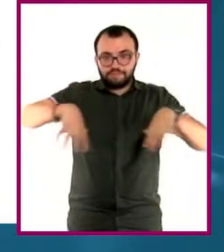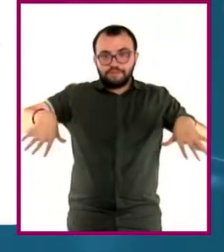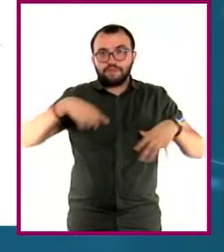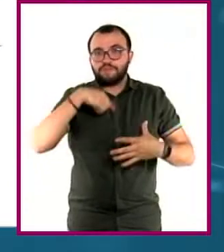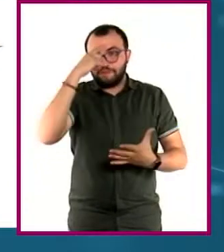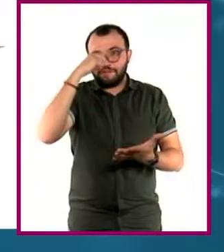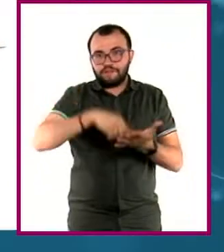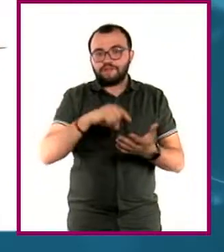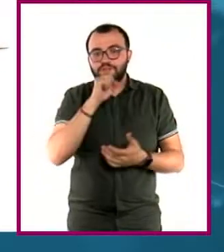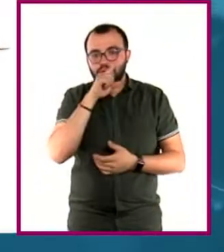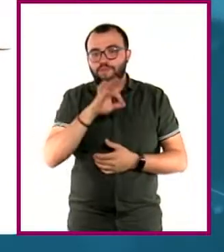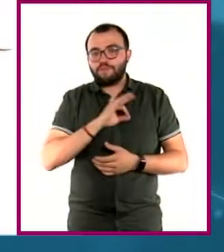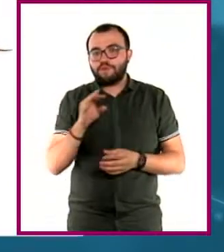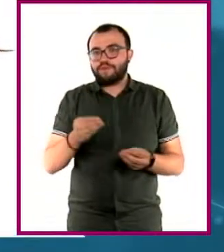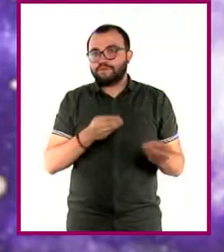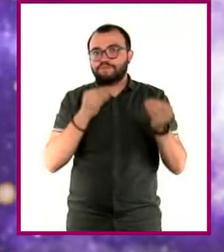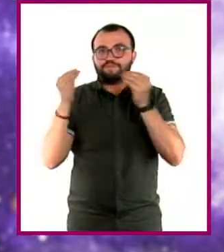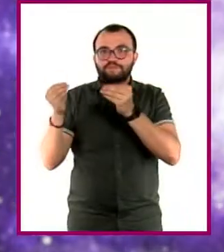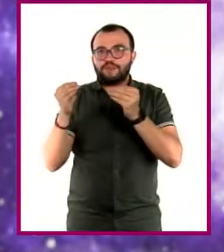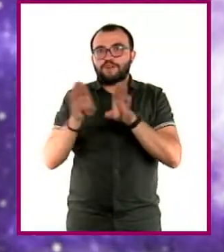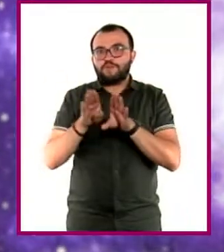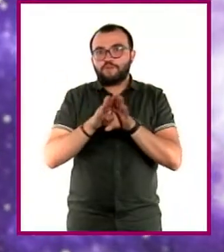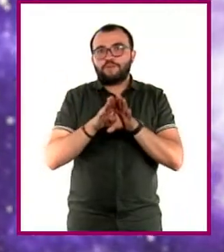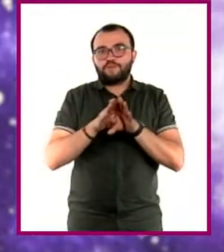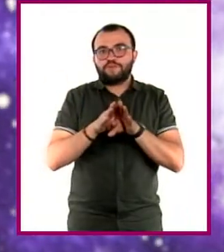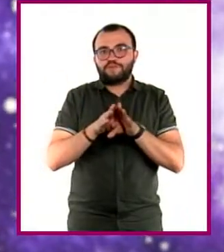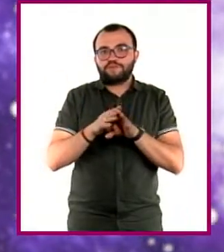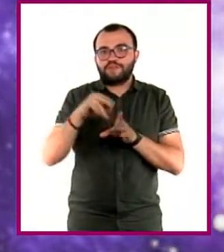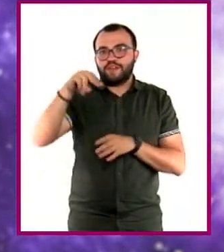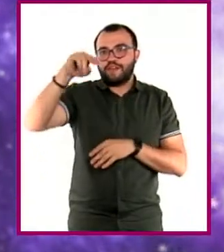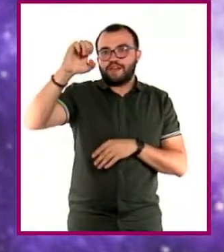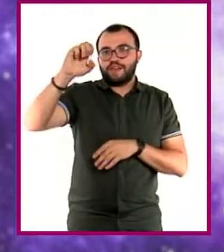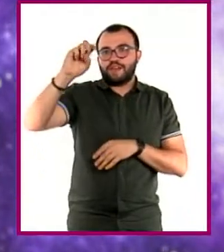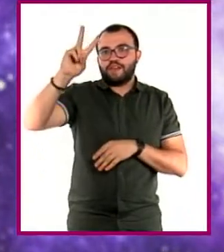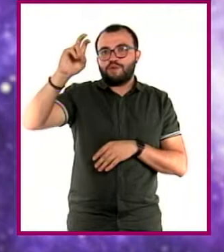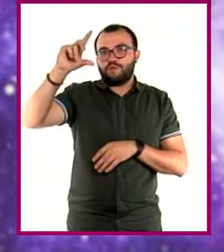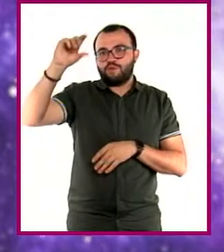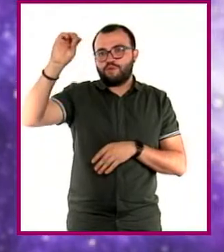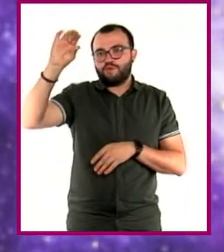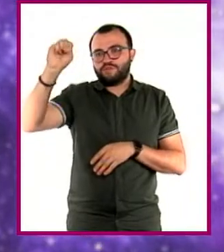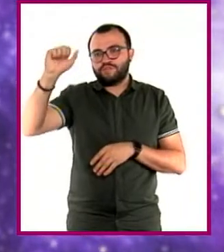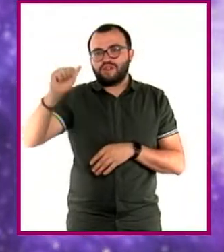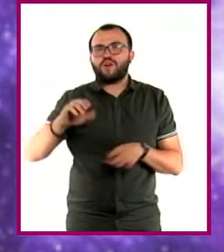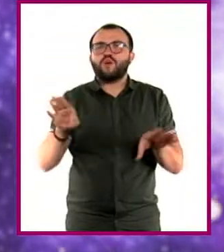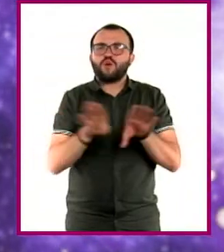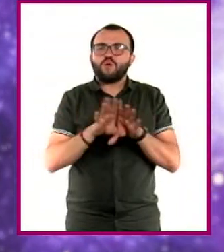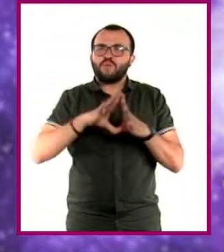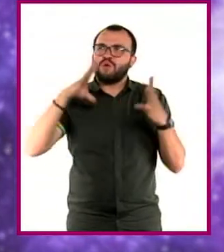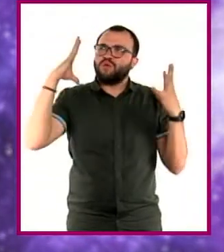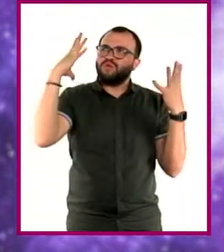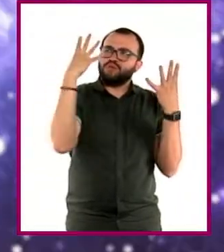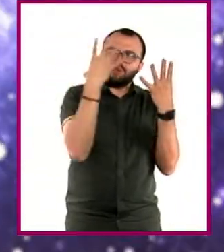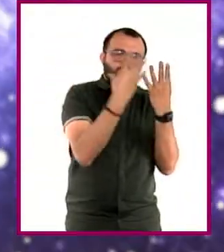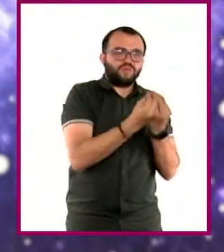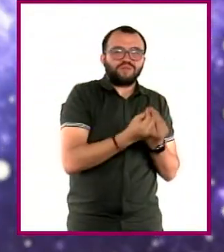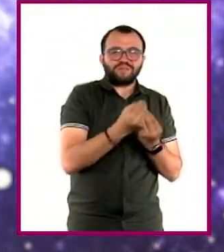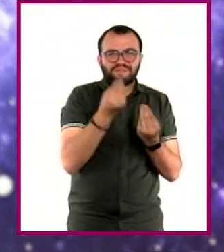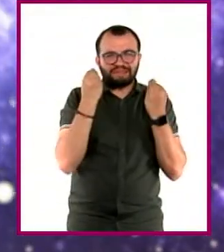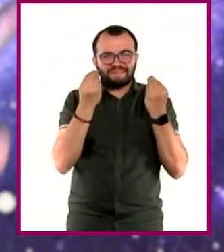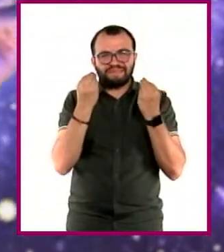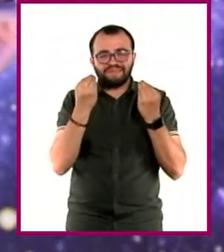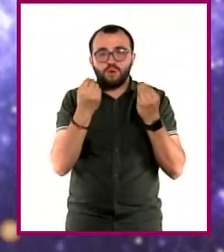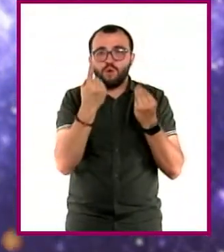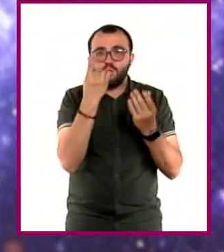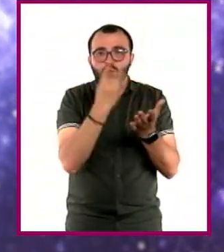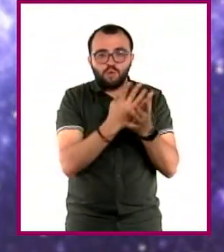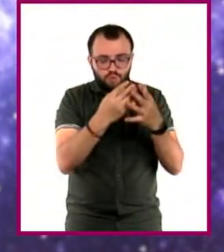podríamos incluir alguna nebulosa. ¿Y cómo le hicieron para agrupar tantos elementos en un solo documento? Fíjate